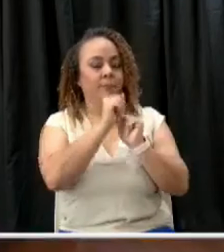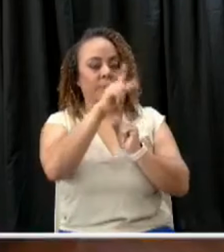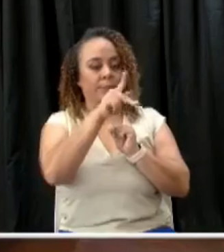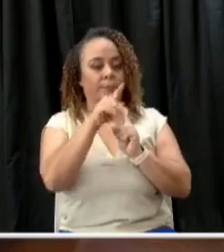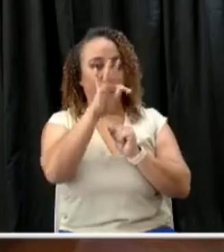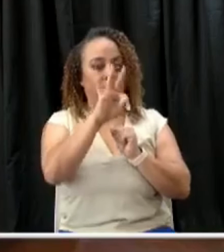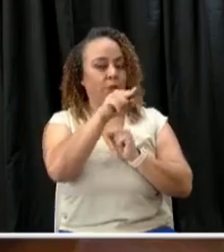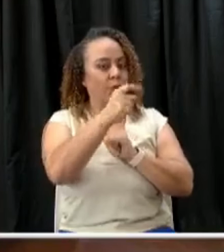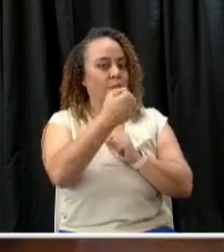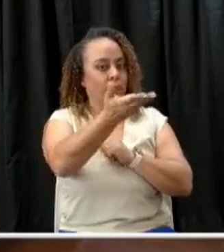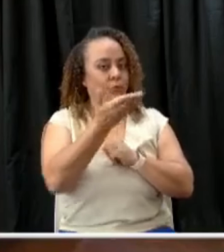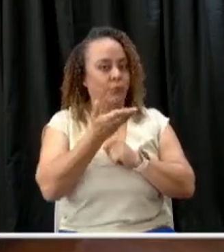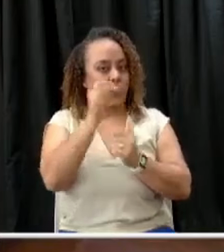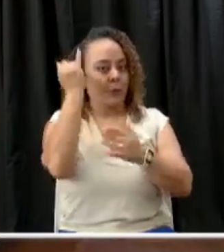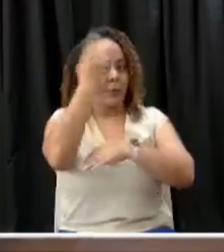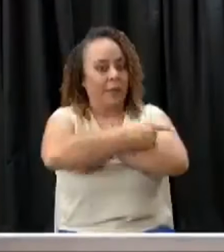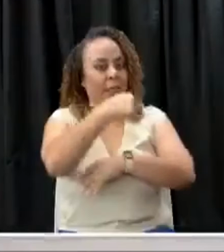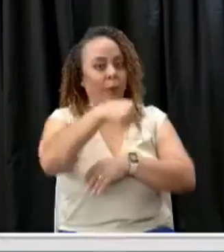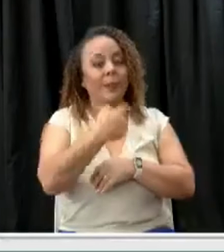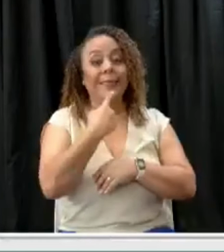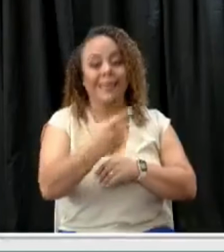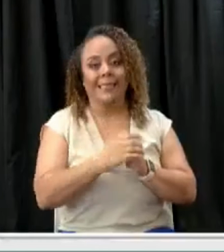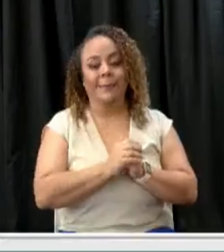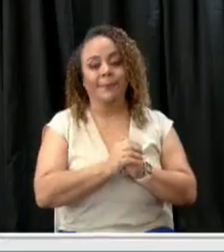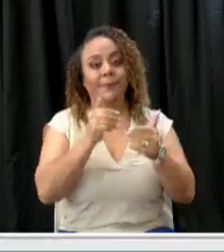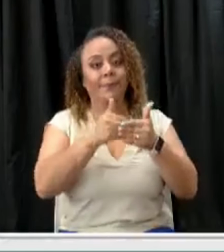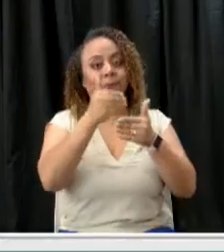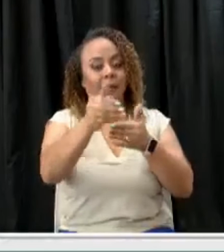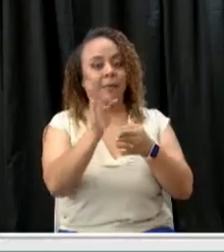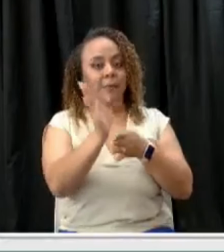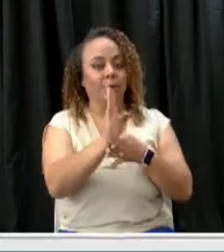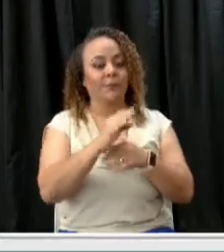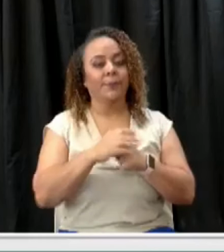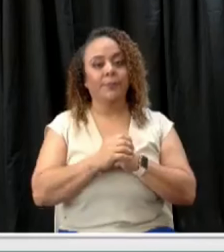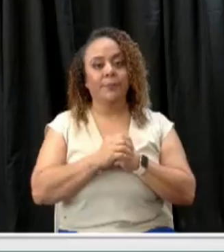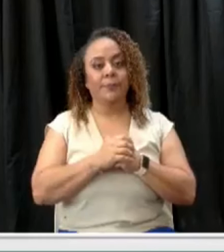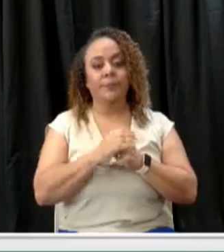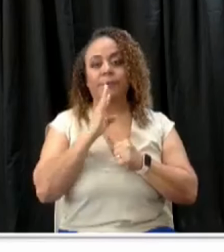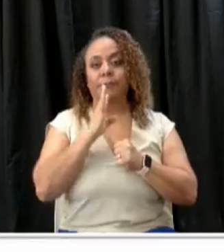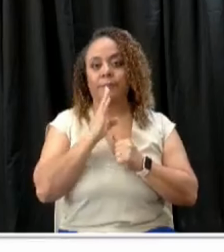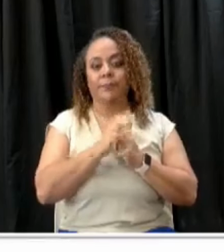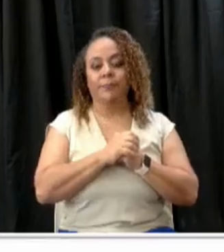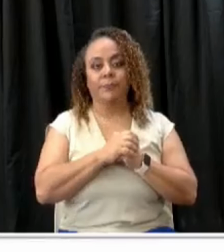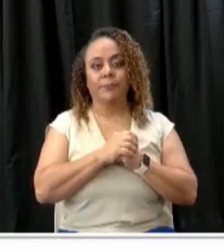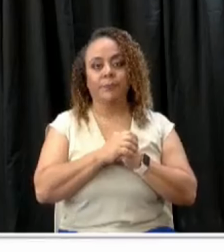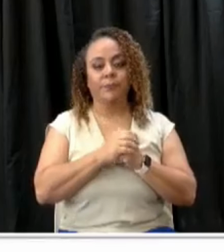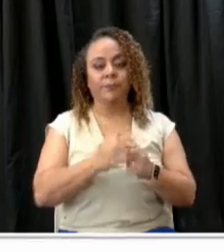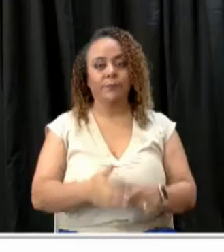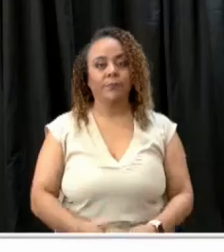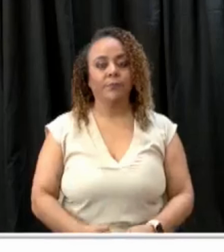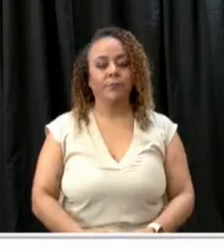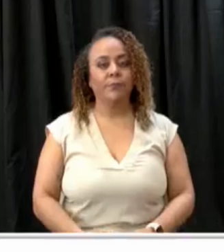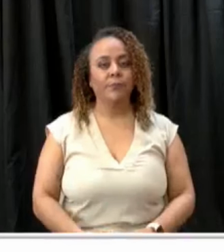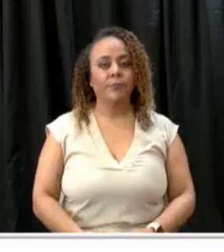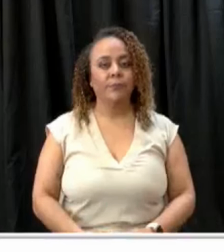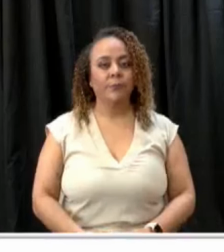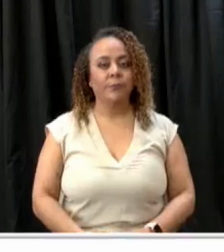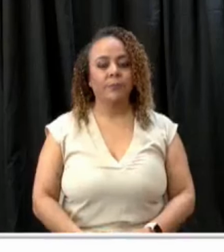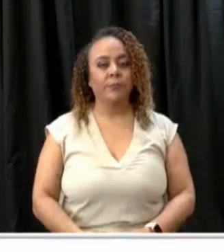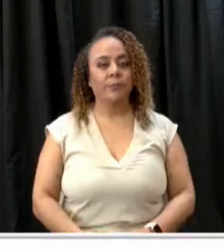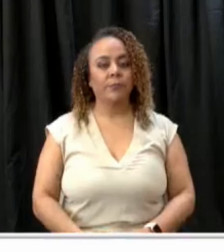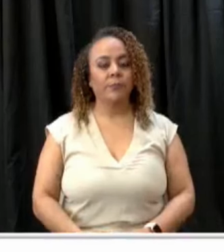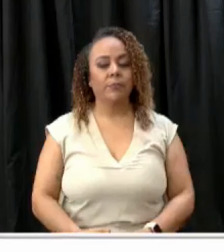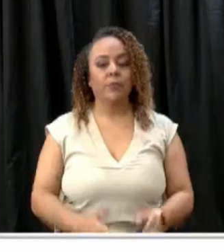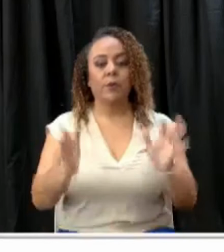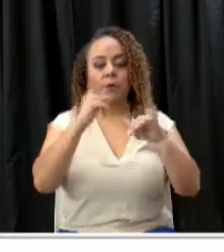que nos trajiste el día de hoy, dice la siguiente diapositiva, nos habla, no hay